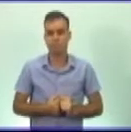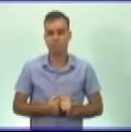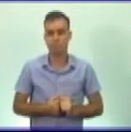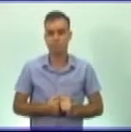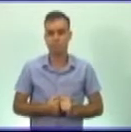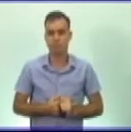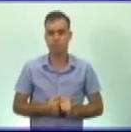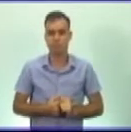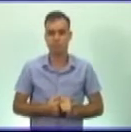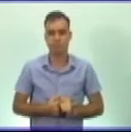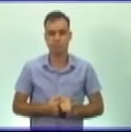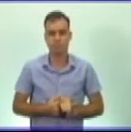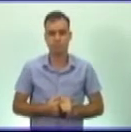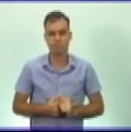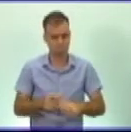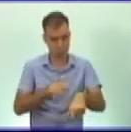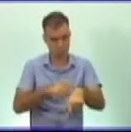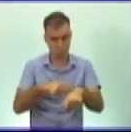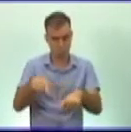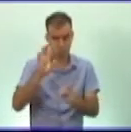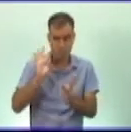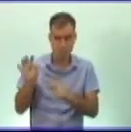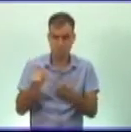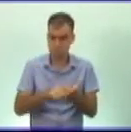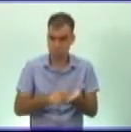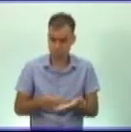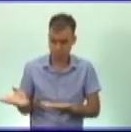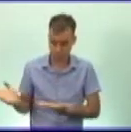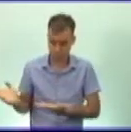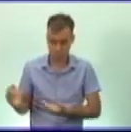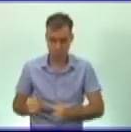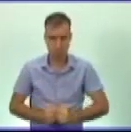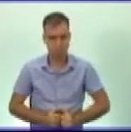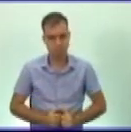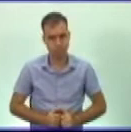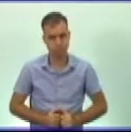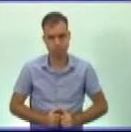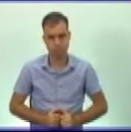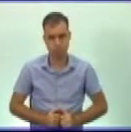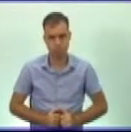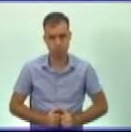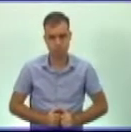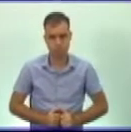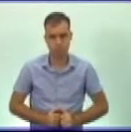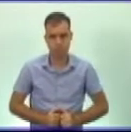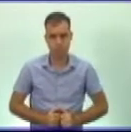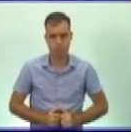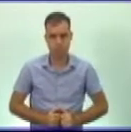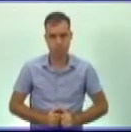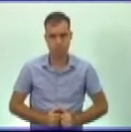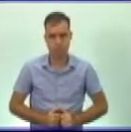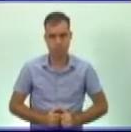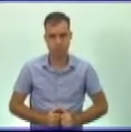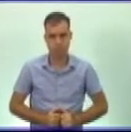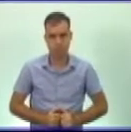la altura. Le doy un breve tiempo para que puedan copiar, tomar nota de esas fórmulas porque las vamos a